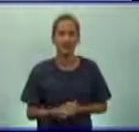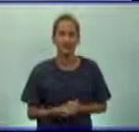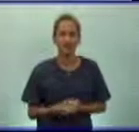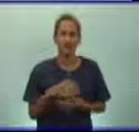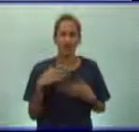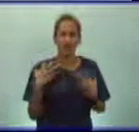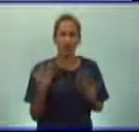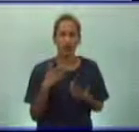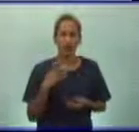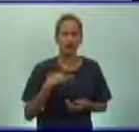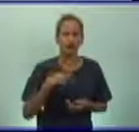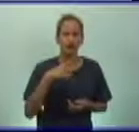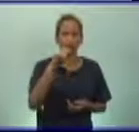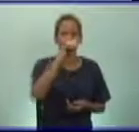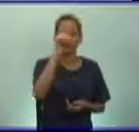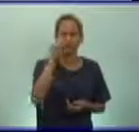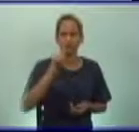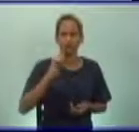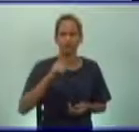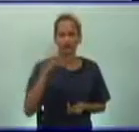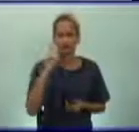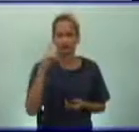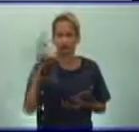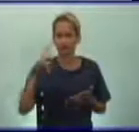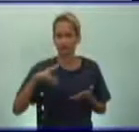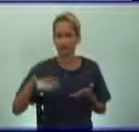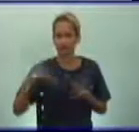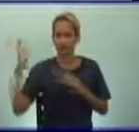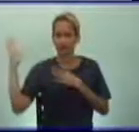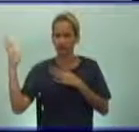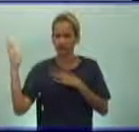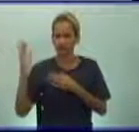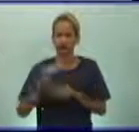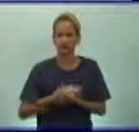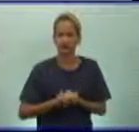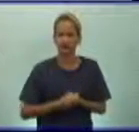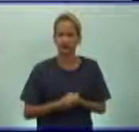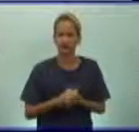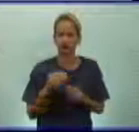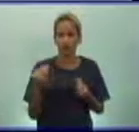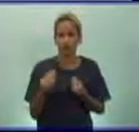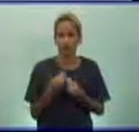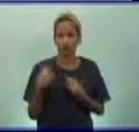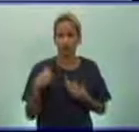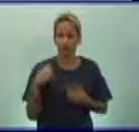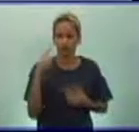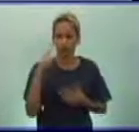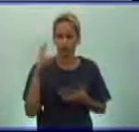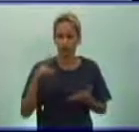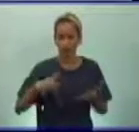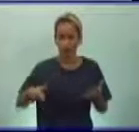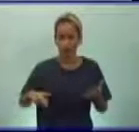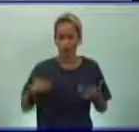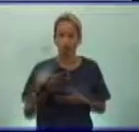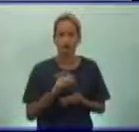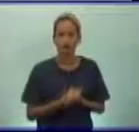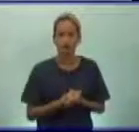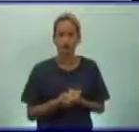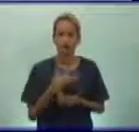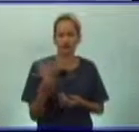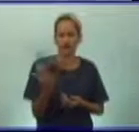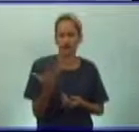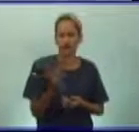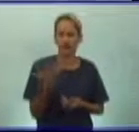oraciones interrogativas? Vamos a leerlas juntos. A ver. ¿Quién era